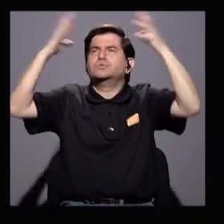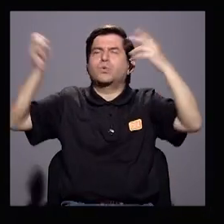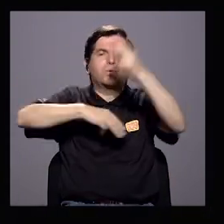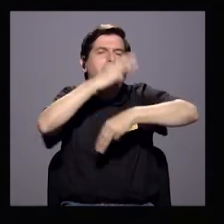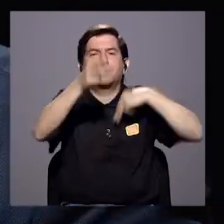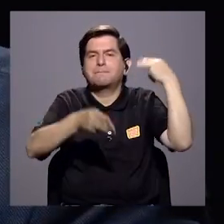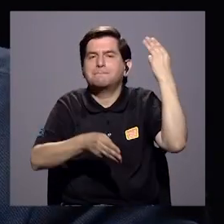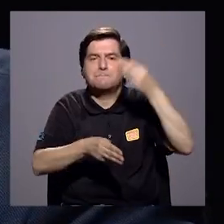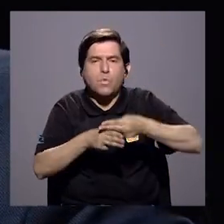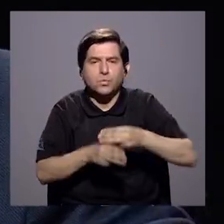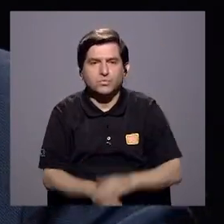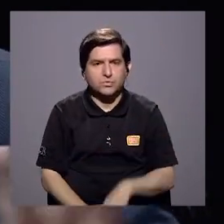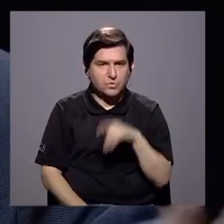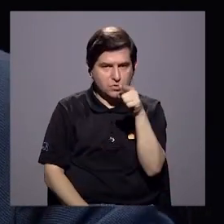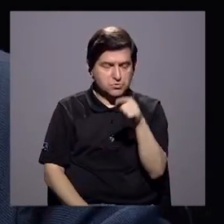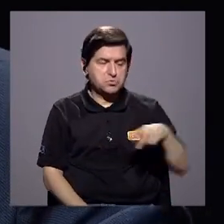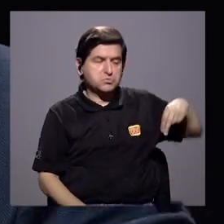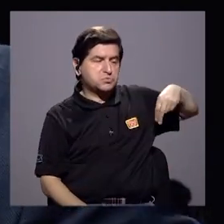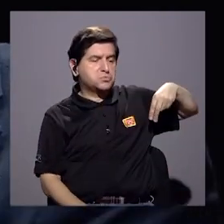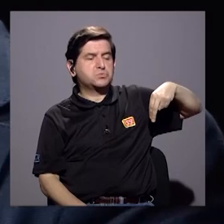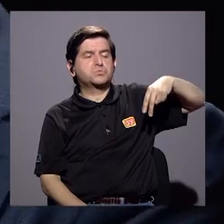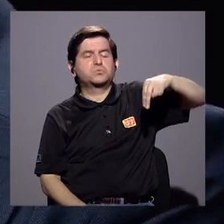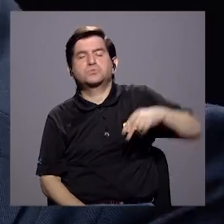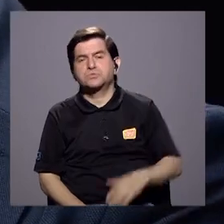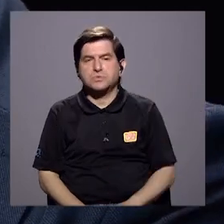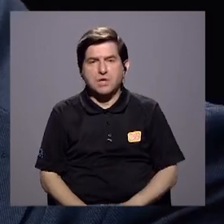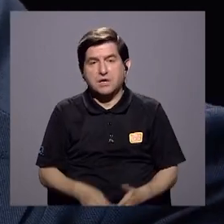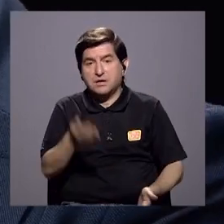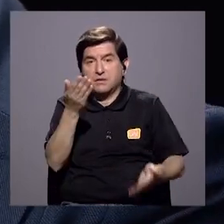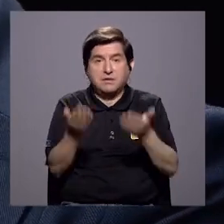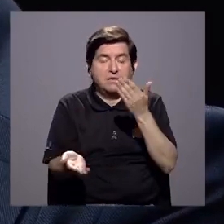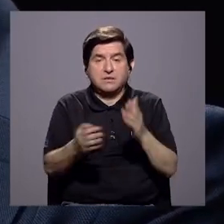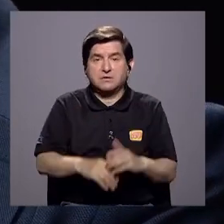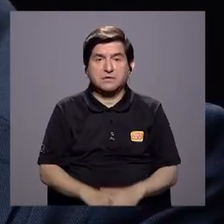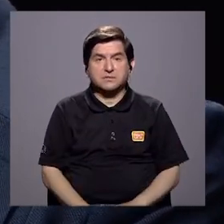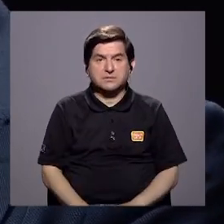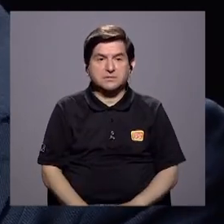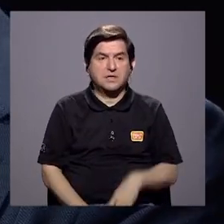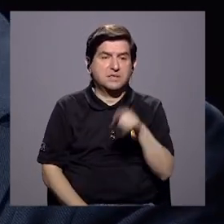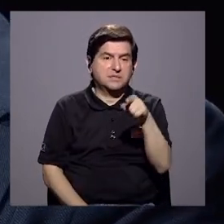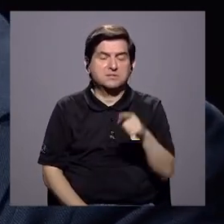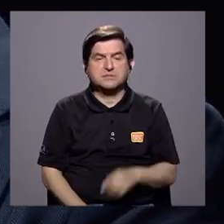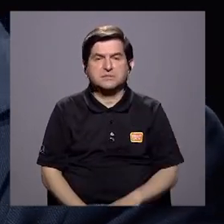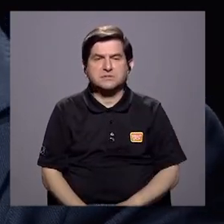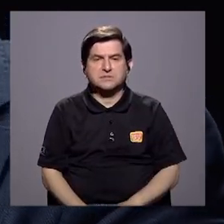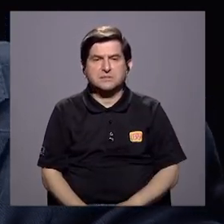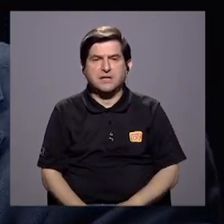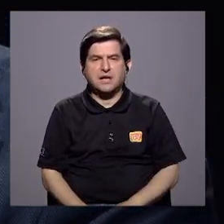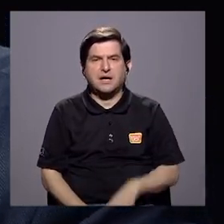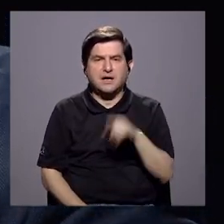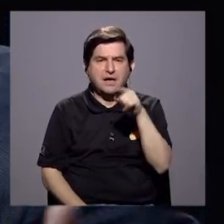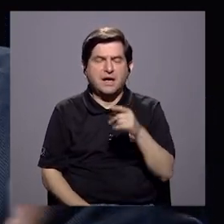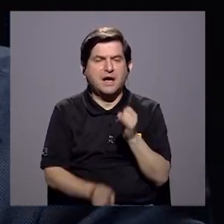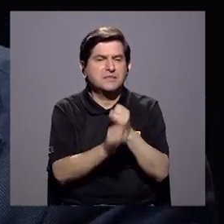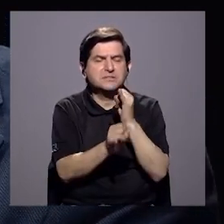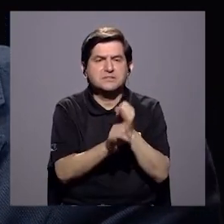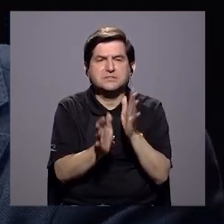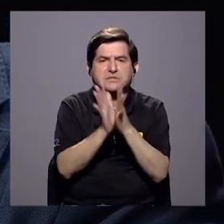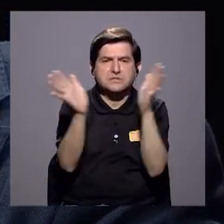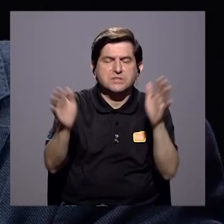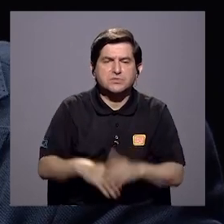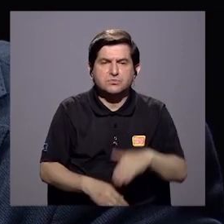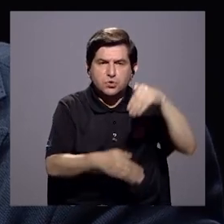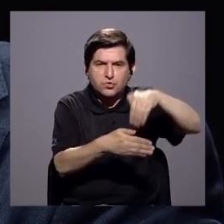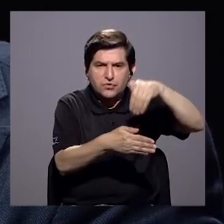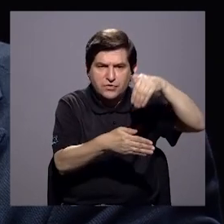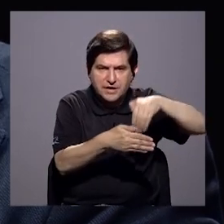un mundo donde si usted va por la calle hay placas digamos que se están quedando en una base de datos que usted va a una institución pública